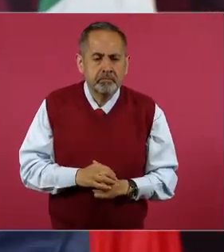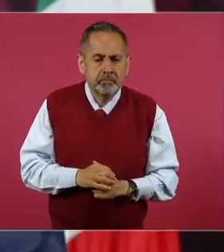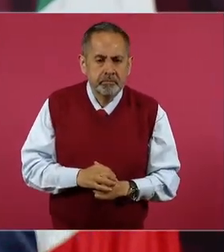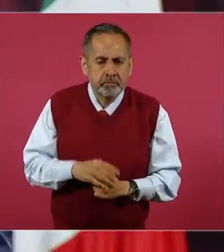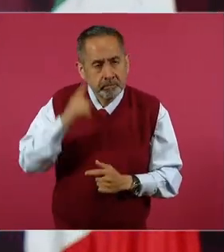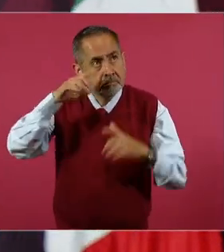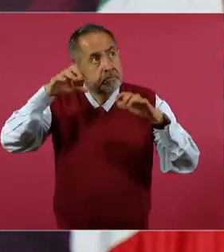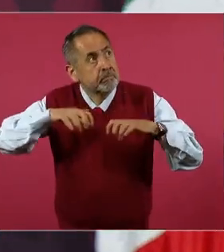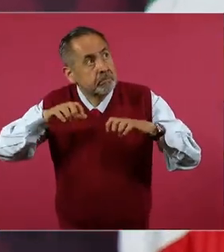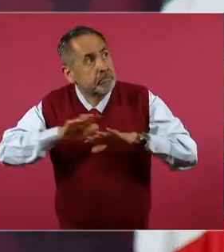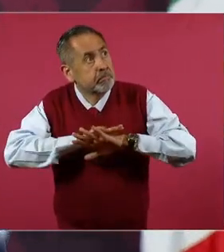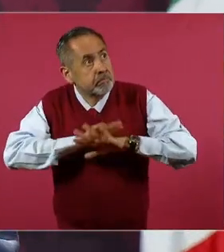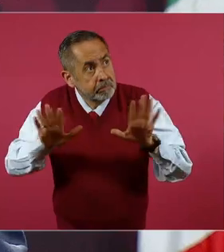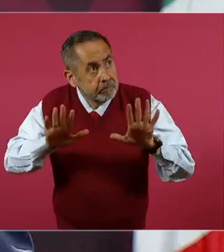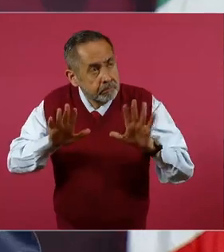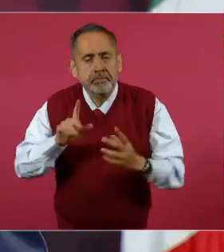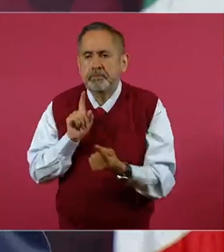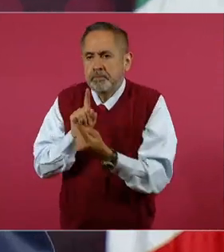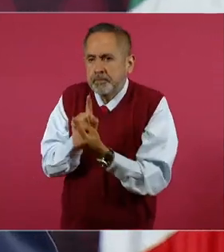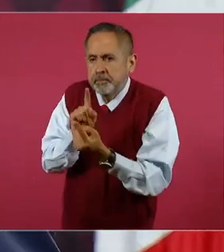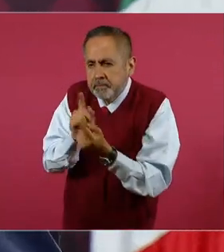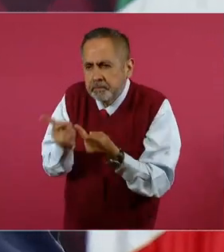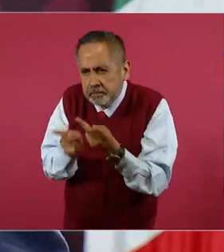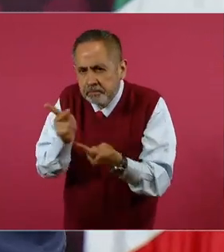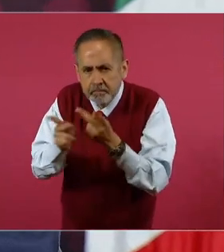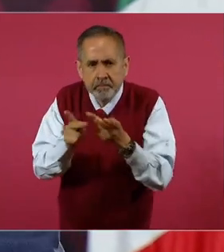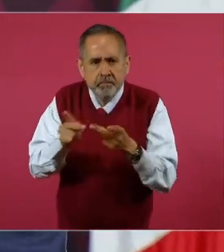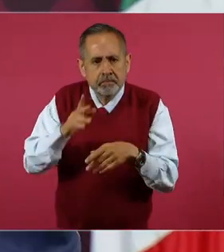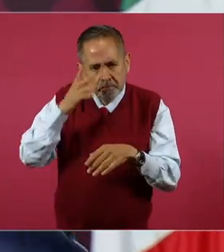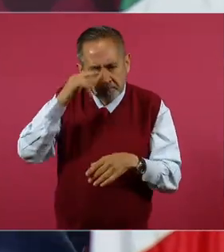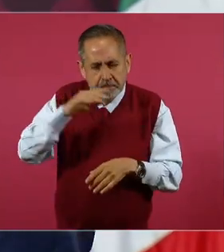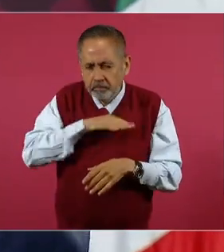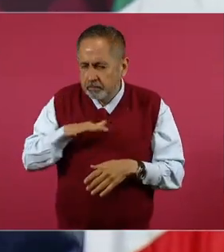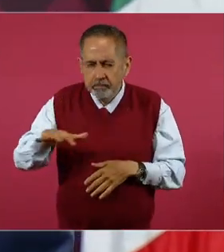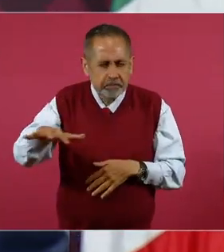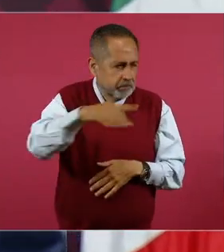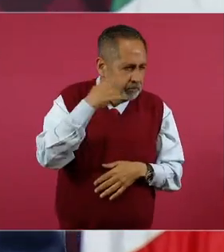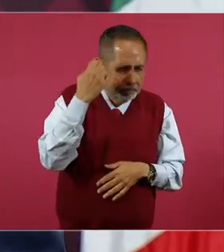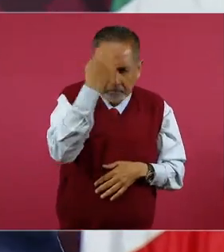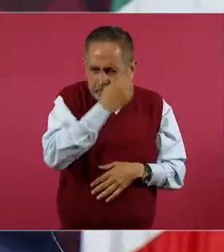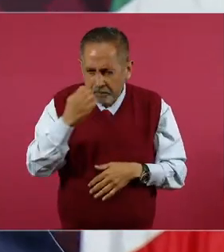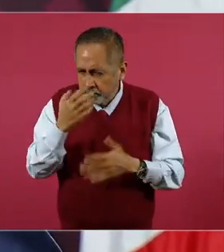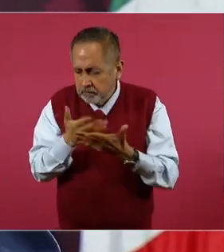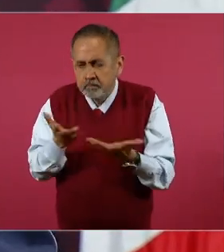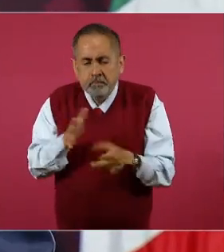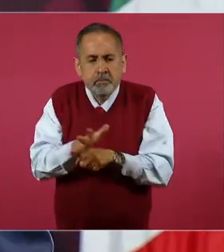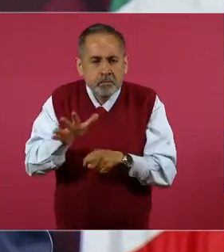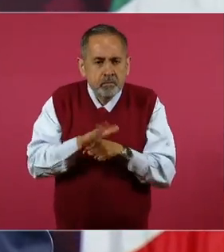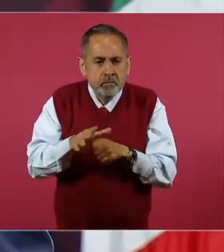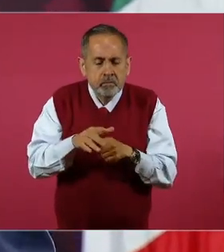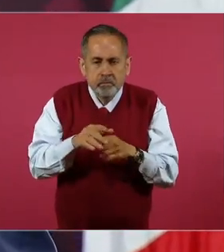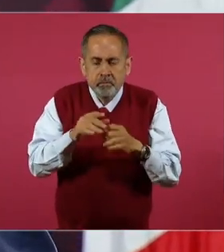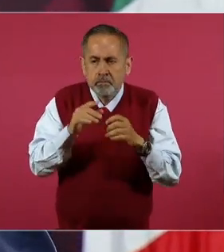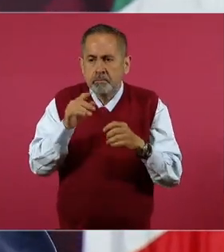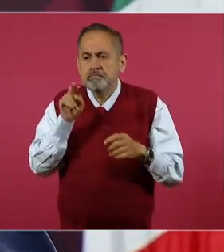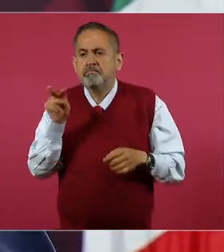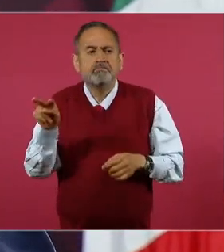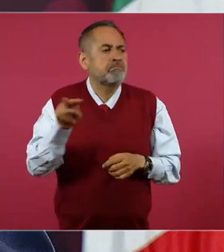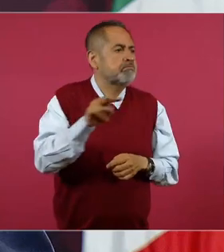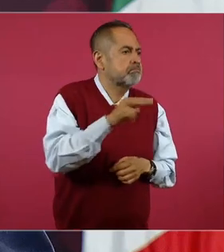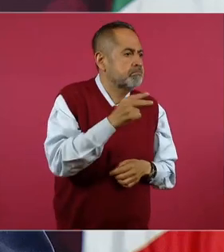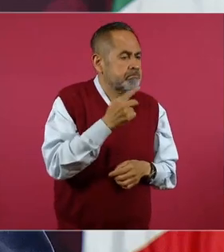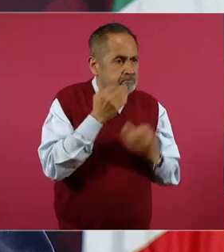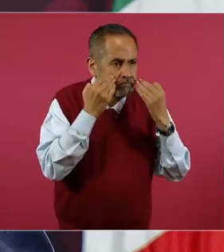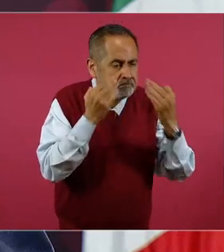deje de llover y que tengamos ya una visión más amplia de los